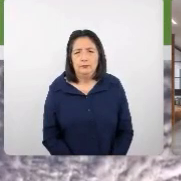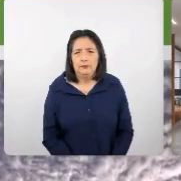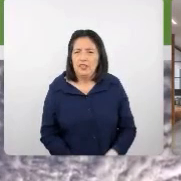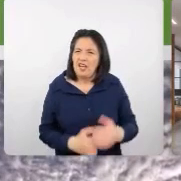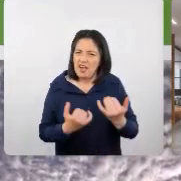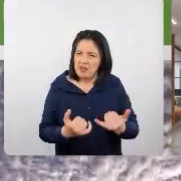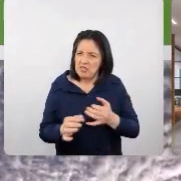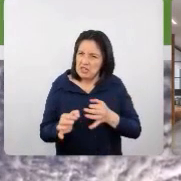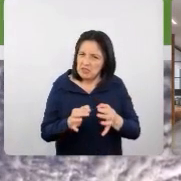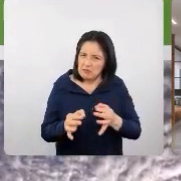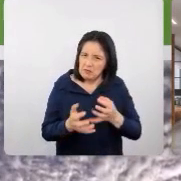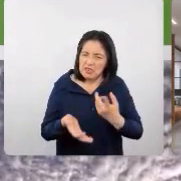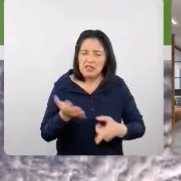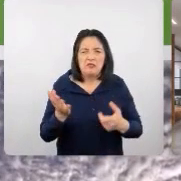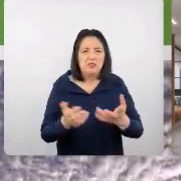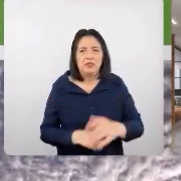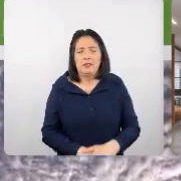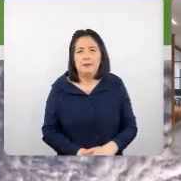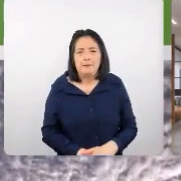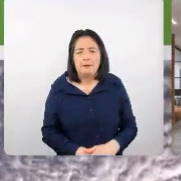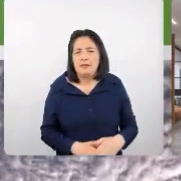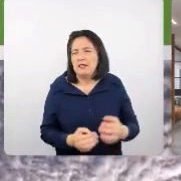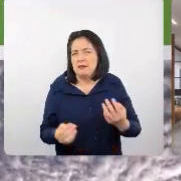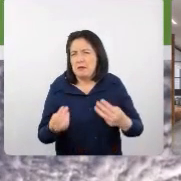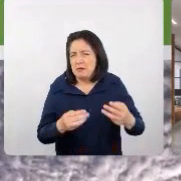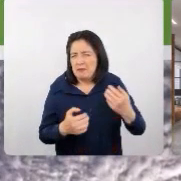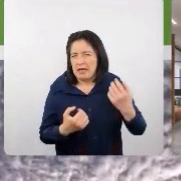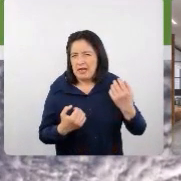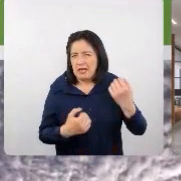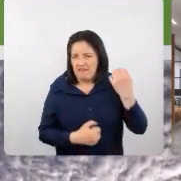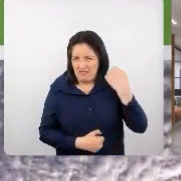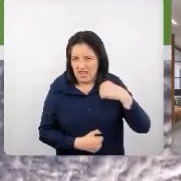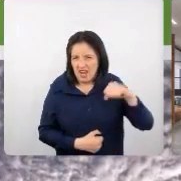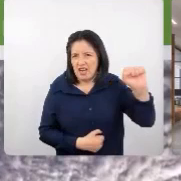Hablando de lo que son los mercados de viaje,